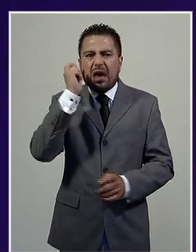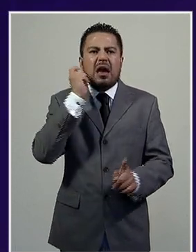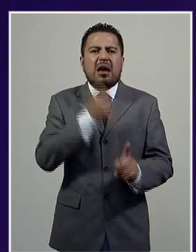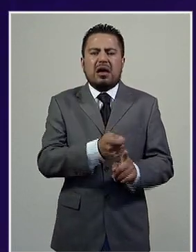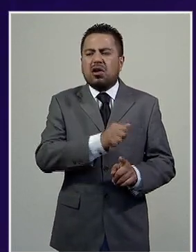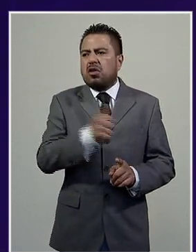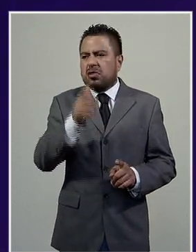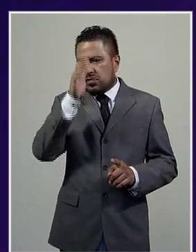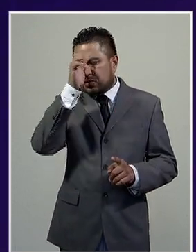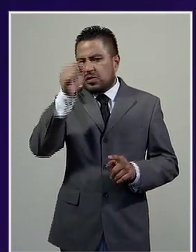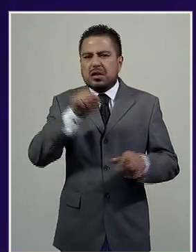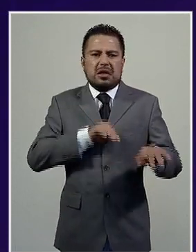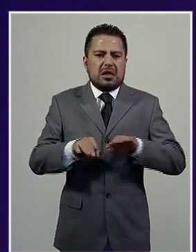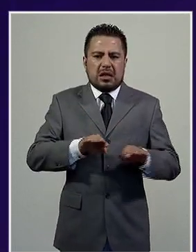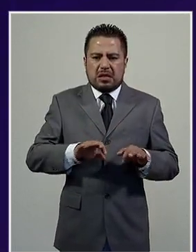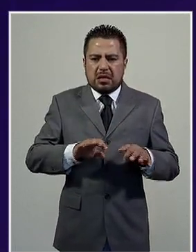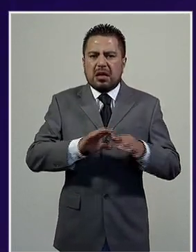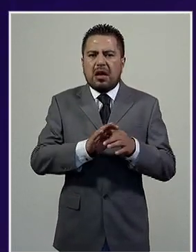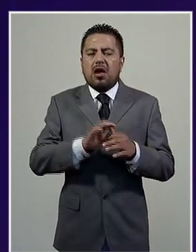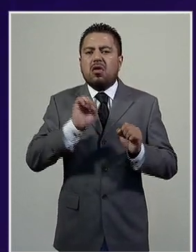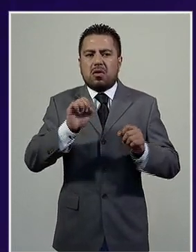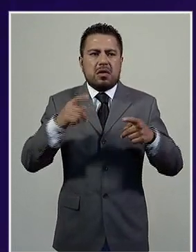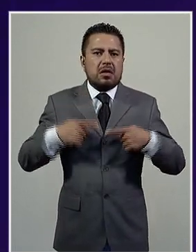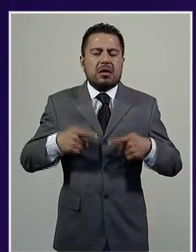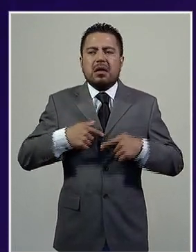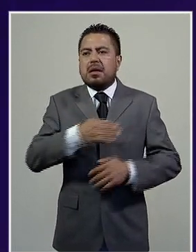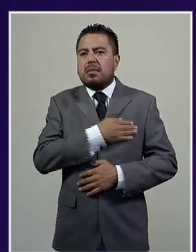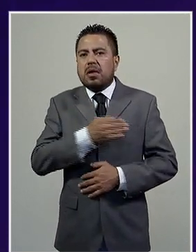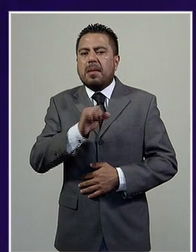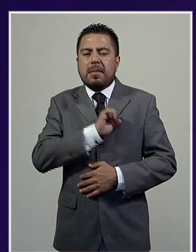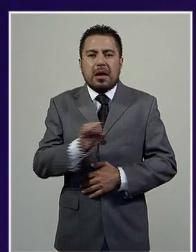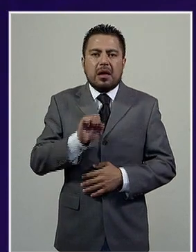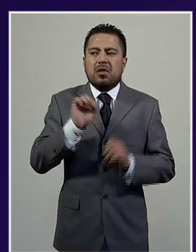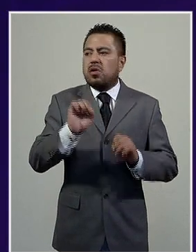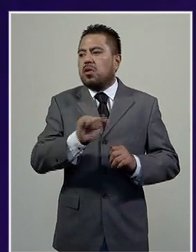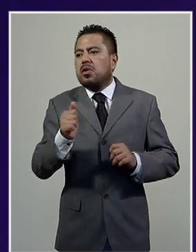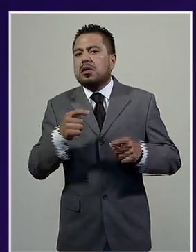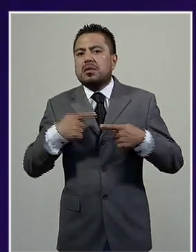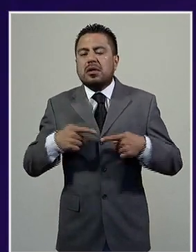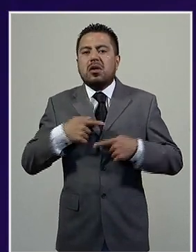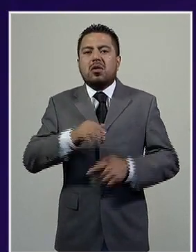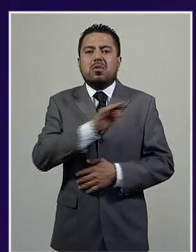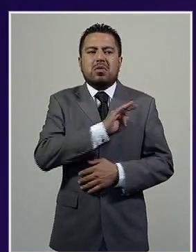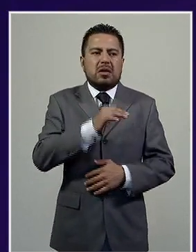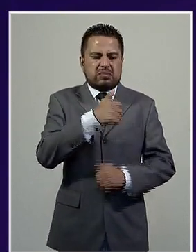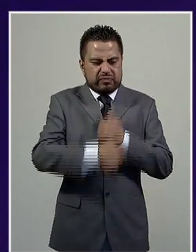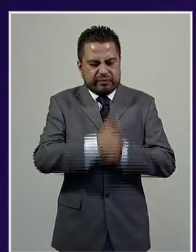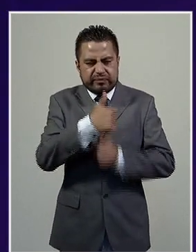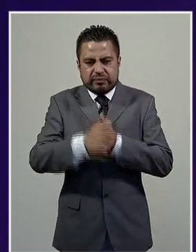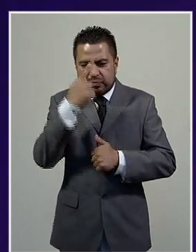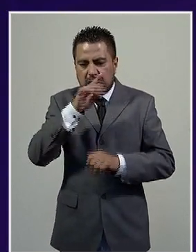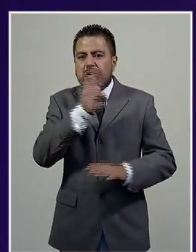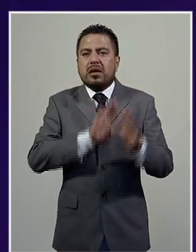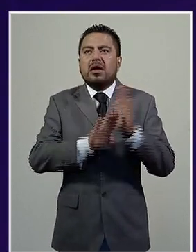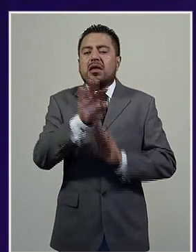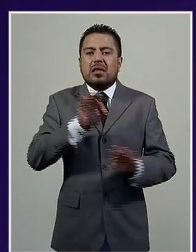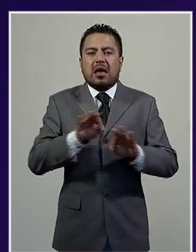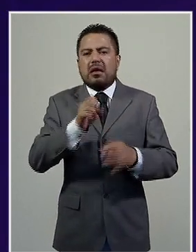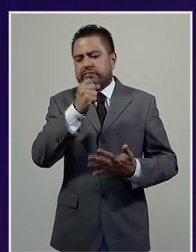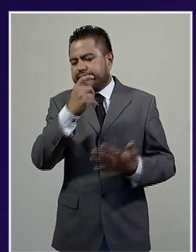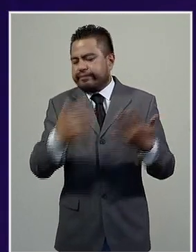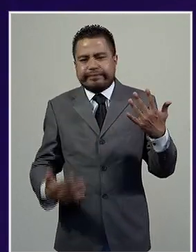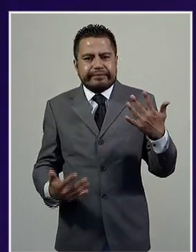uno en términos de su trabajo, si una persona es buena o es mala, si una persona puede tener competencias para un trabajo o no,